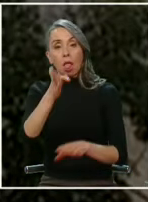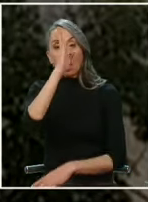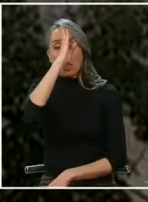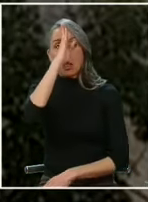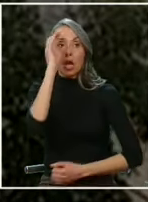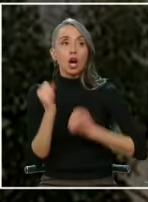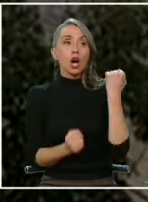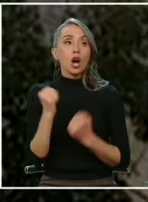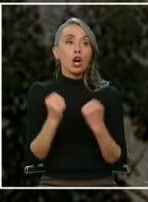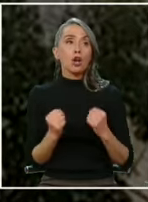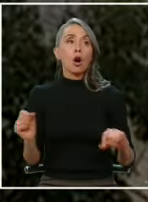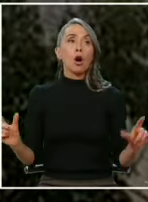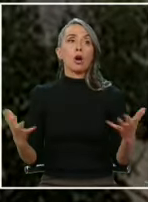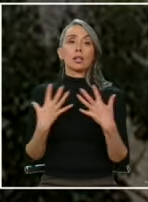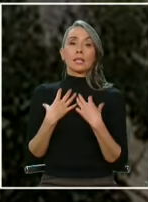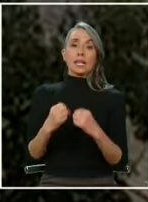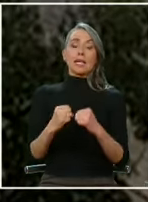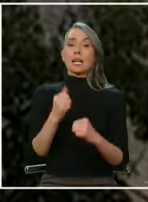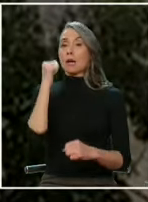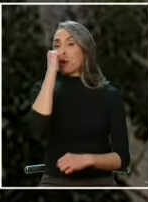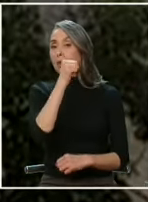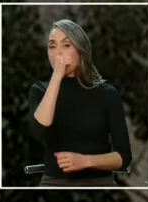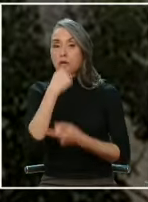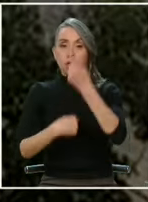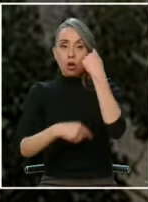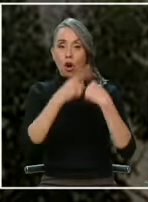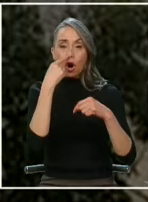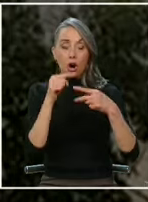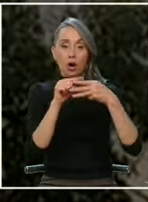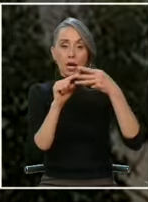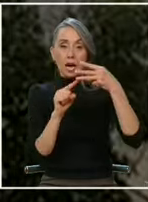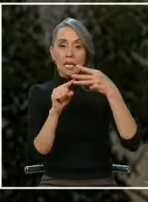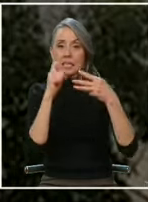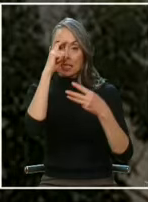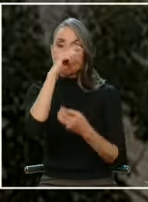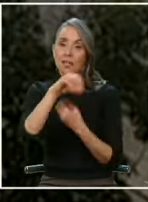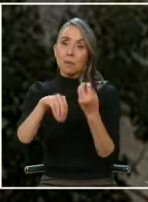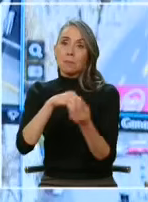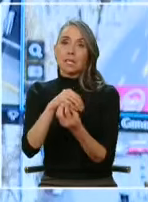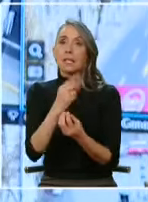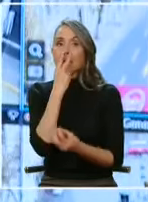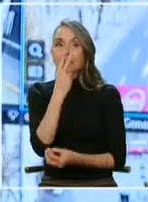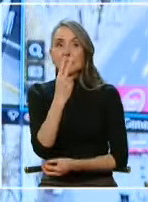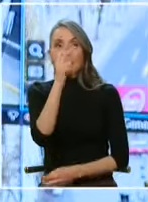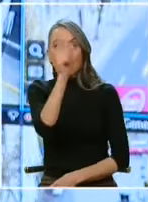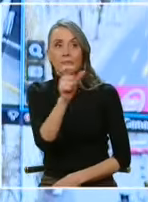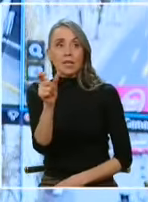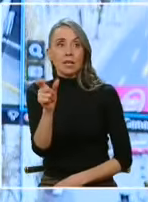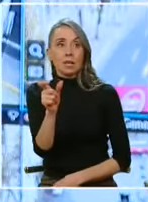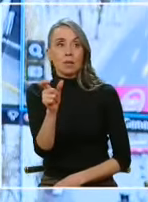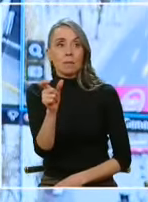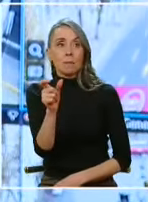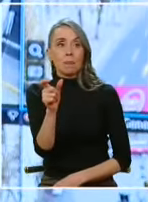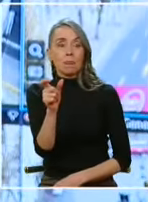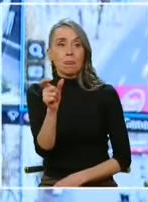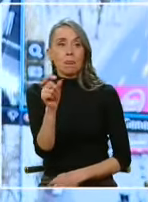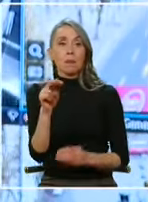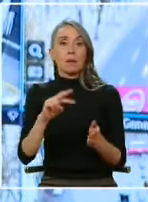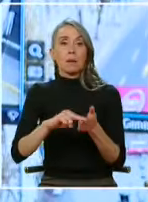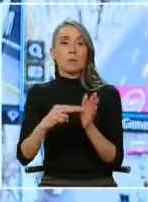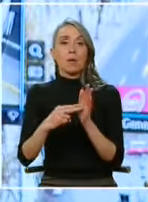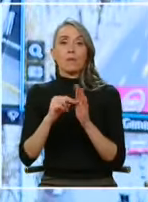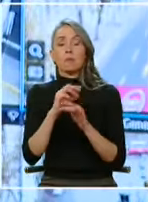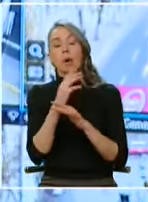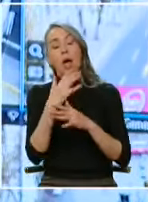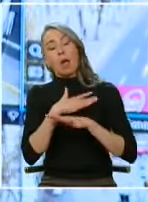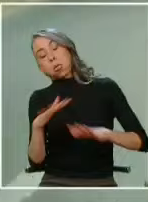el correr el ser Atrapado la droga una mezcla super complicada se veía digamos que había tenido un problema de